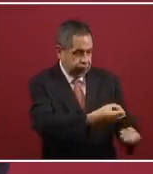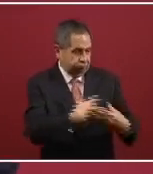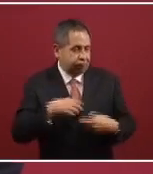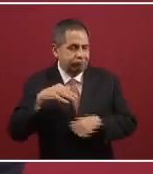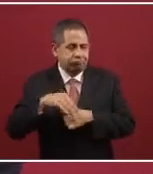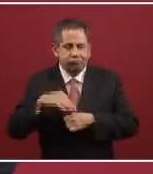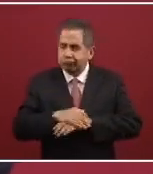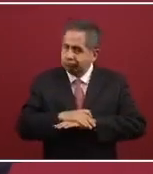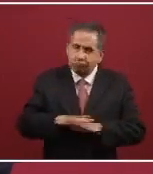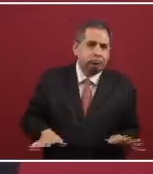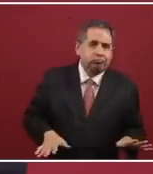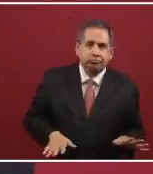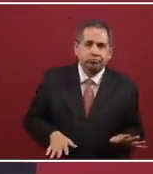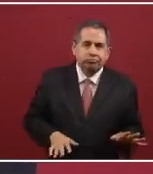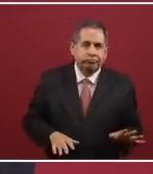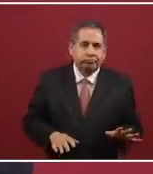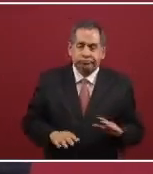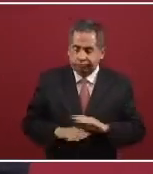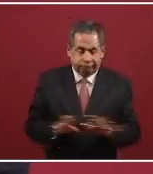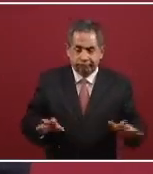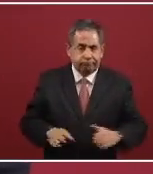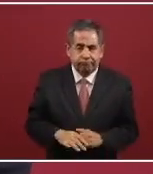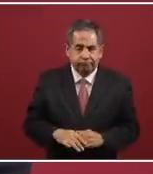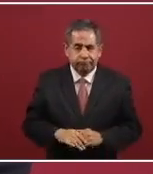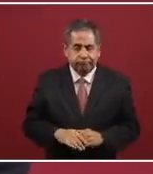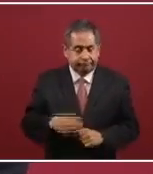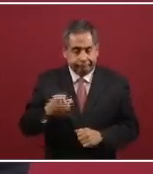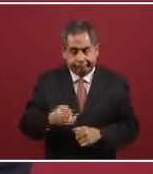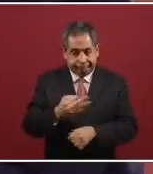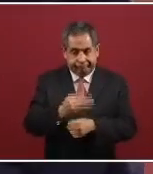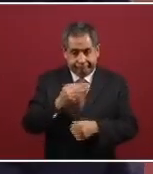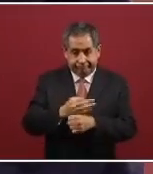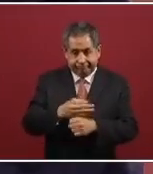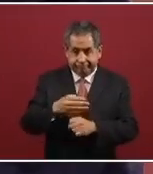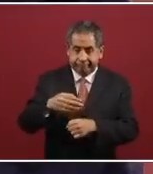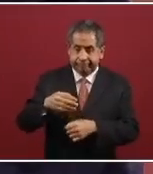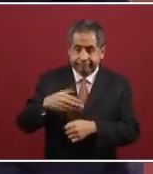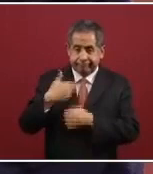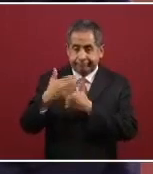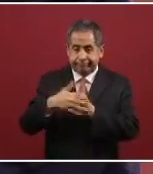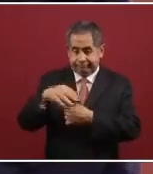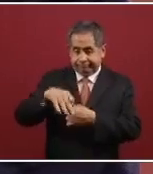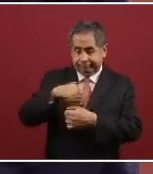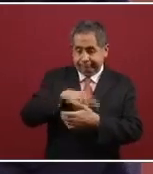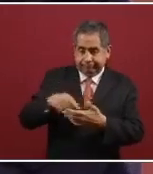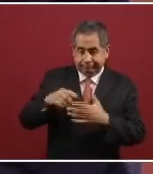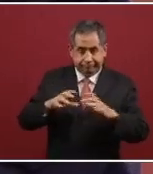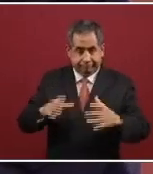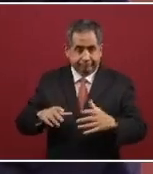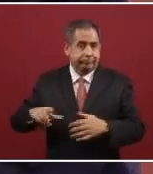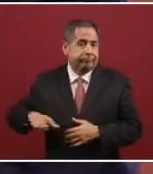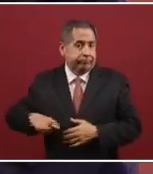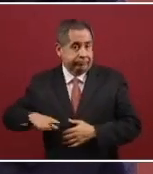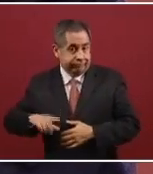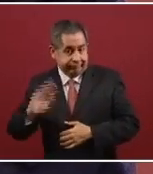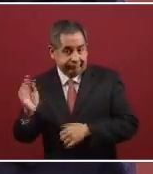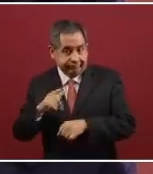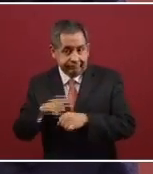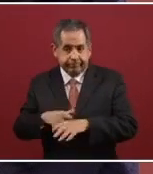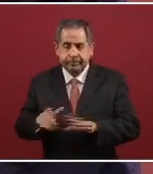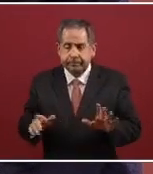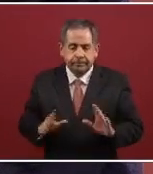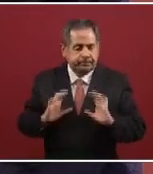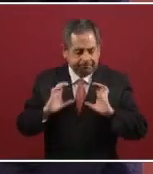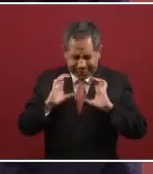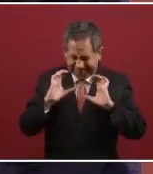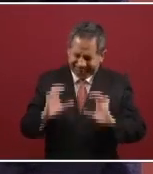Entonces, todo eso, pues en esta elección, por lo que corresponde al gobierno federal, se cuidó.